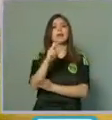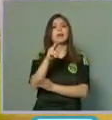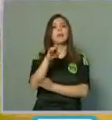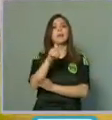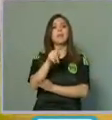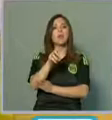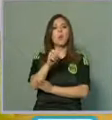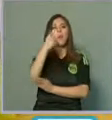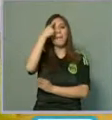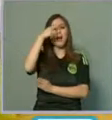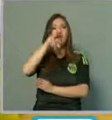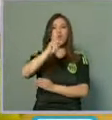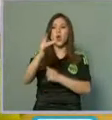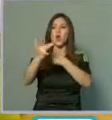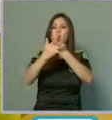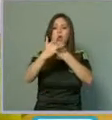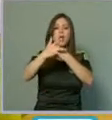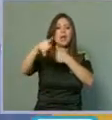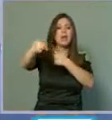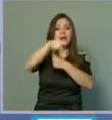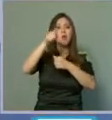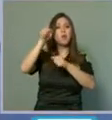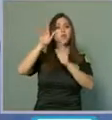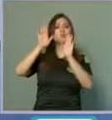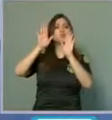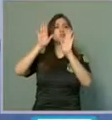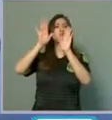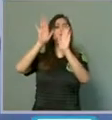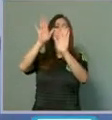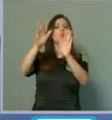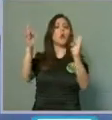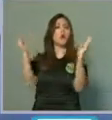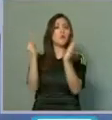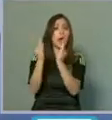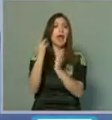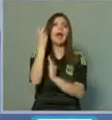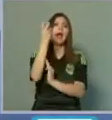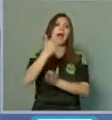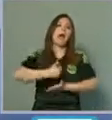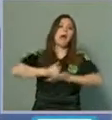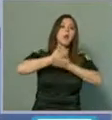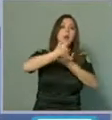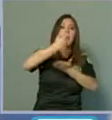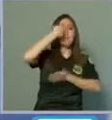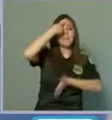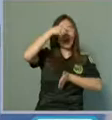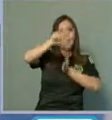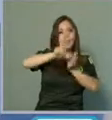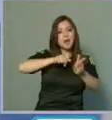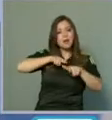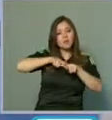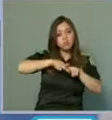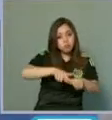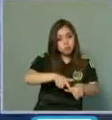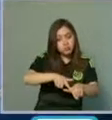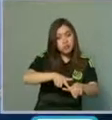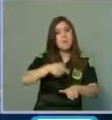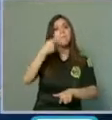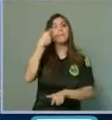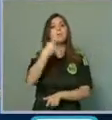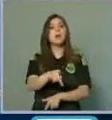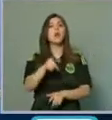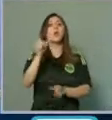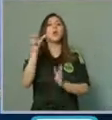intercambio con el exterior, tú lo puedes congelar y te puede durar meses, entonces es adecuado. Ahora, para complementar este procedimiento, a la